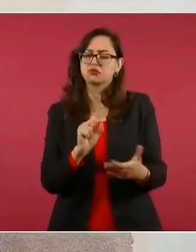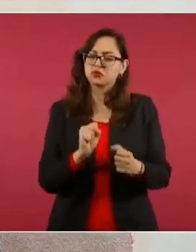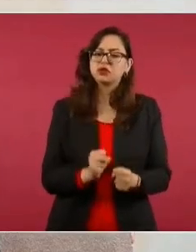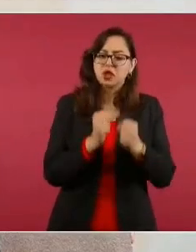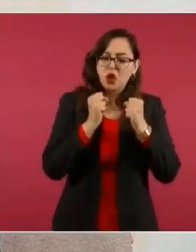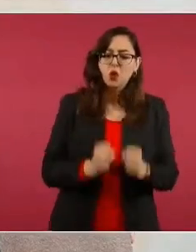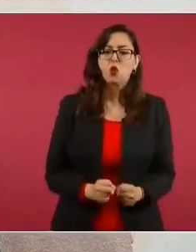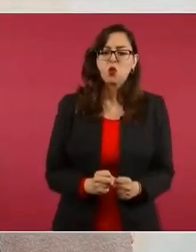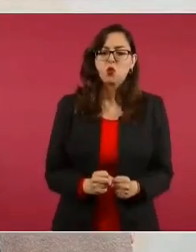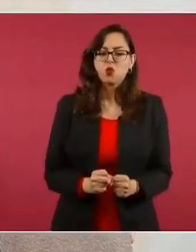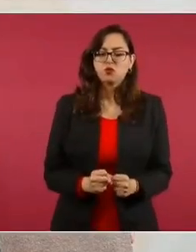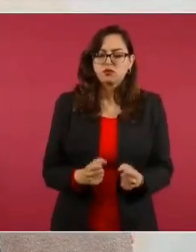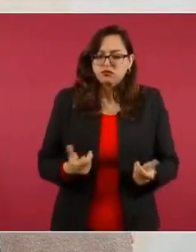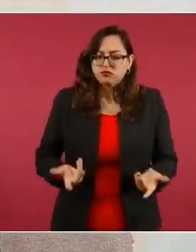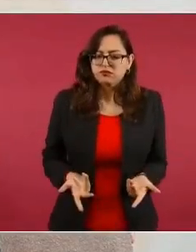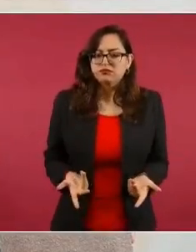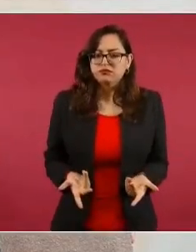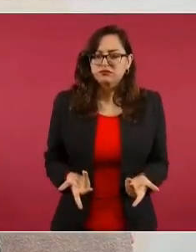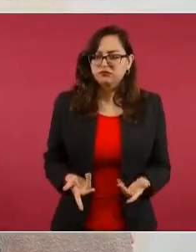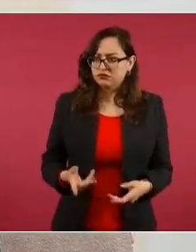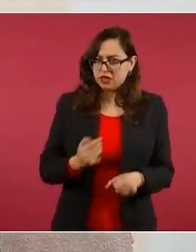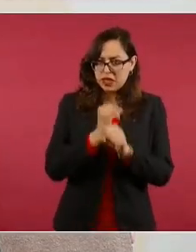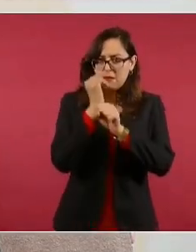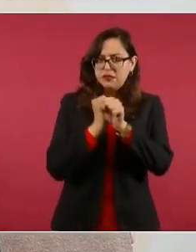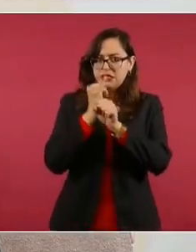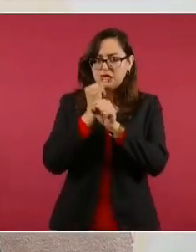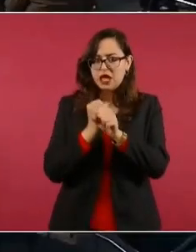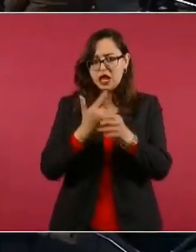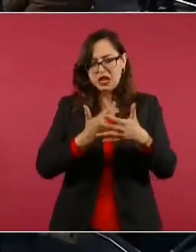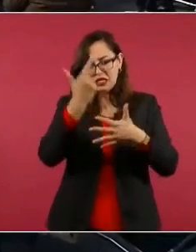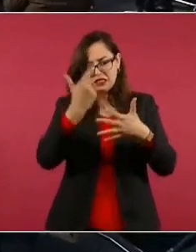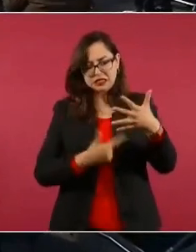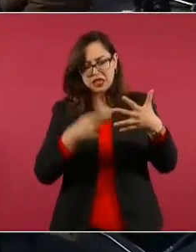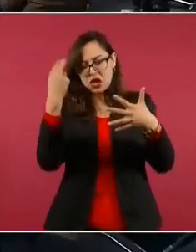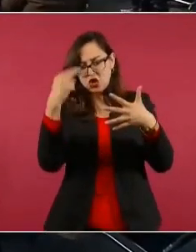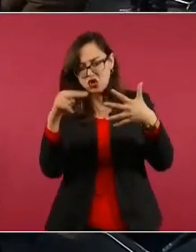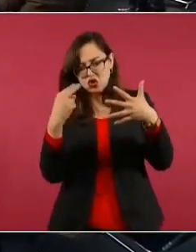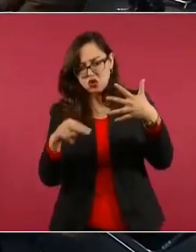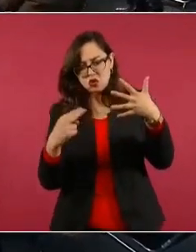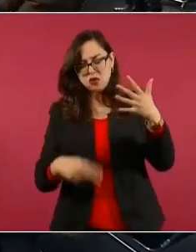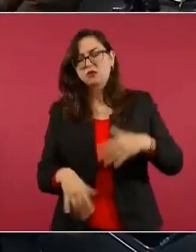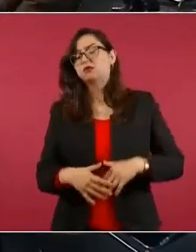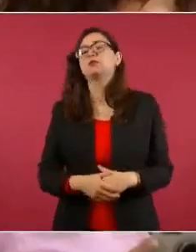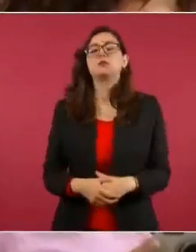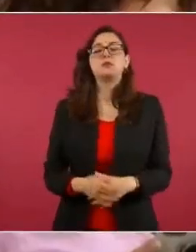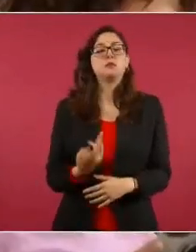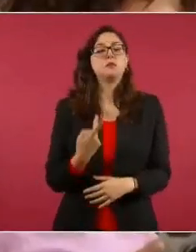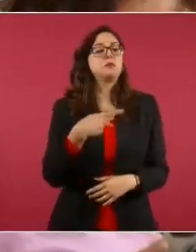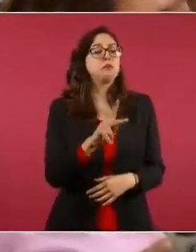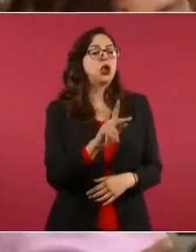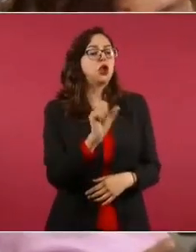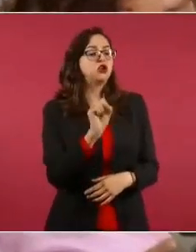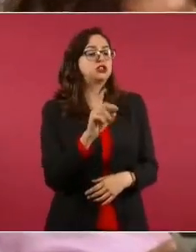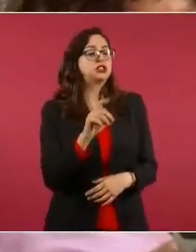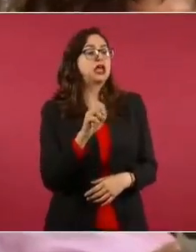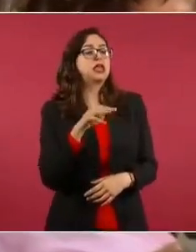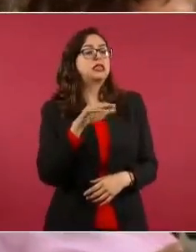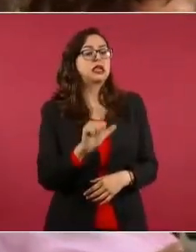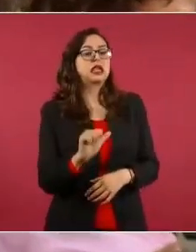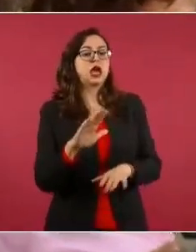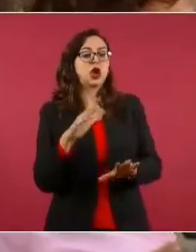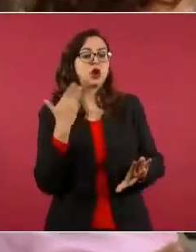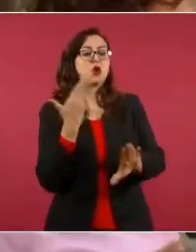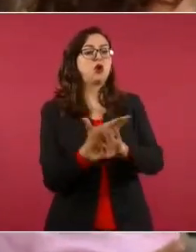¿por qué no apegarnos al informe? ¿Y por qué permitir entonces el embate de la Sedena contra el subsecretario